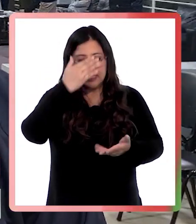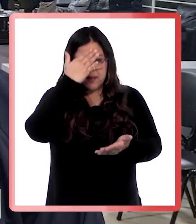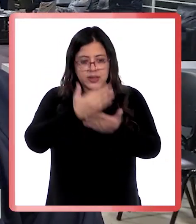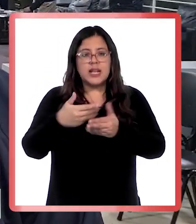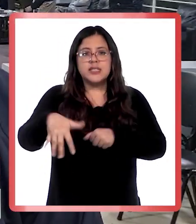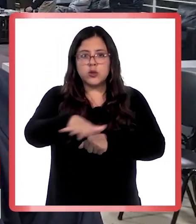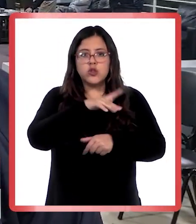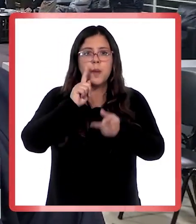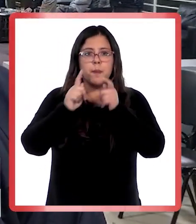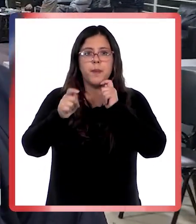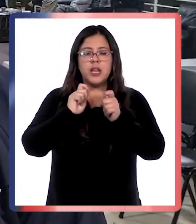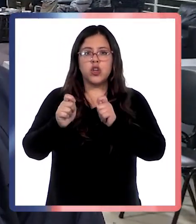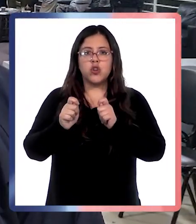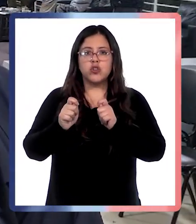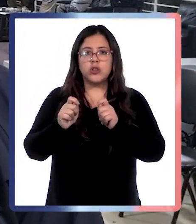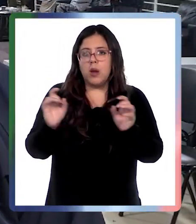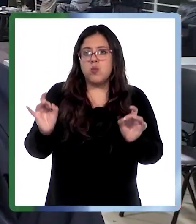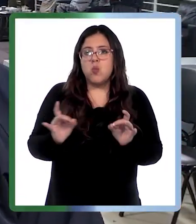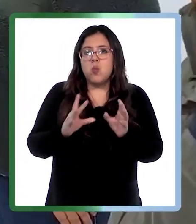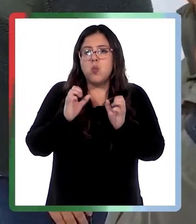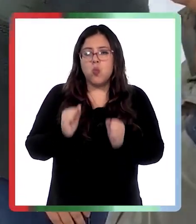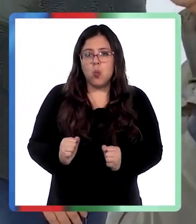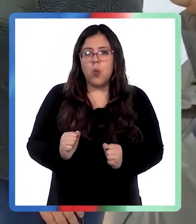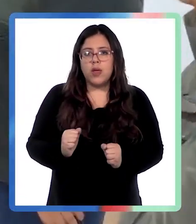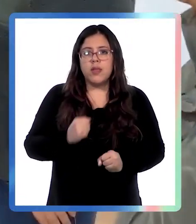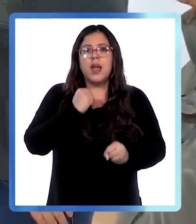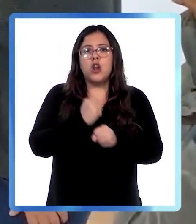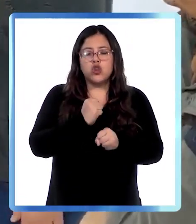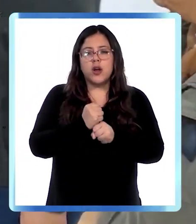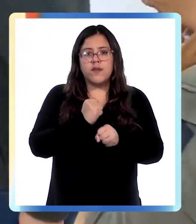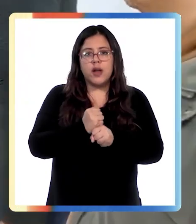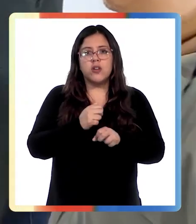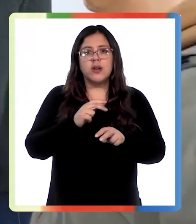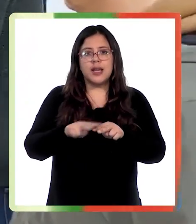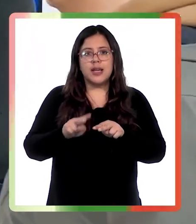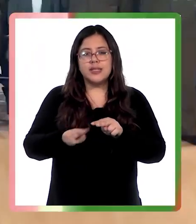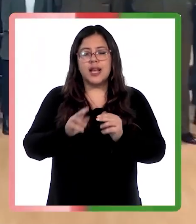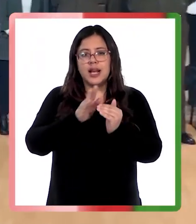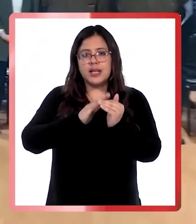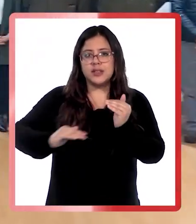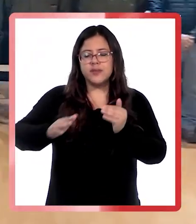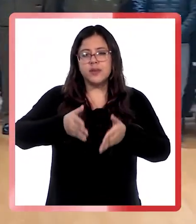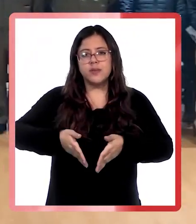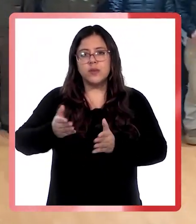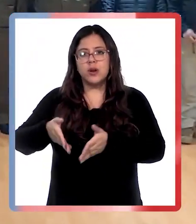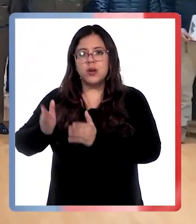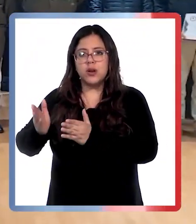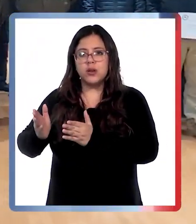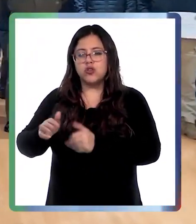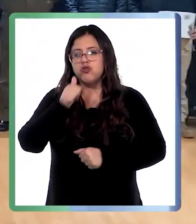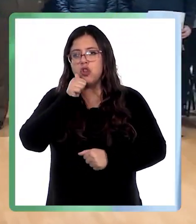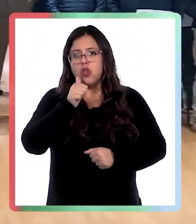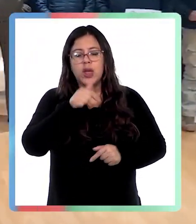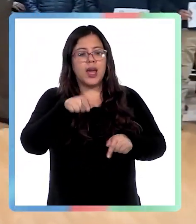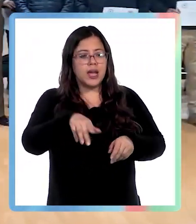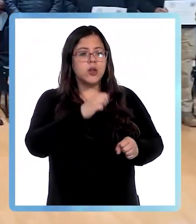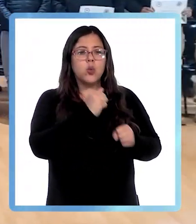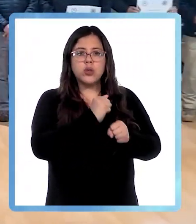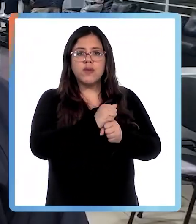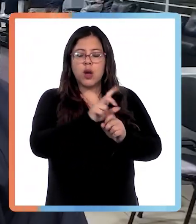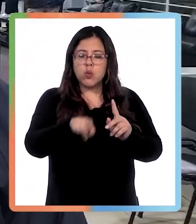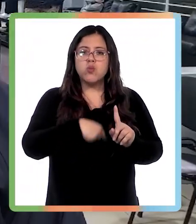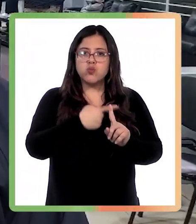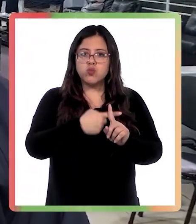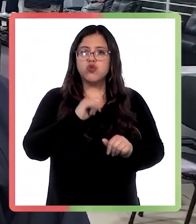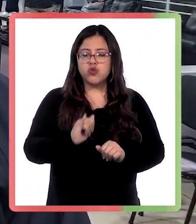enfrentar situaciones que pueden presentarse Durante los servicios que se realizan en la población en la calle en el día a día es un trabajo